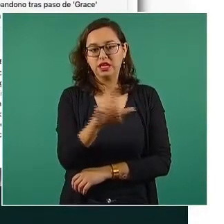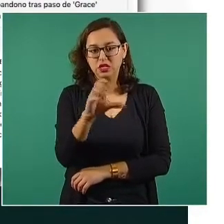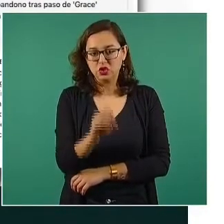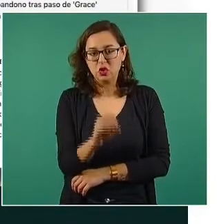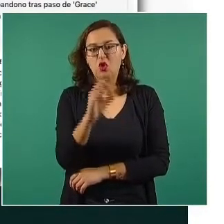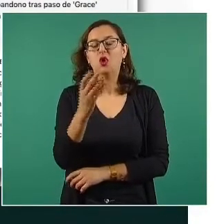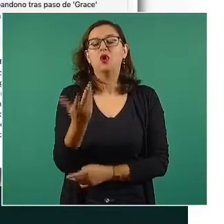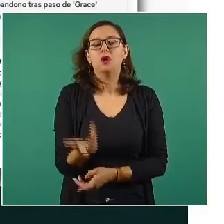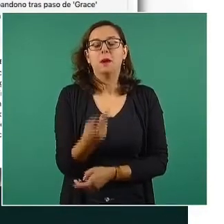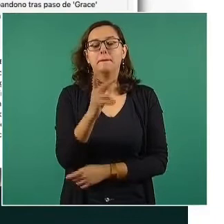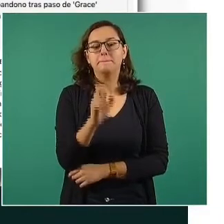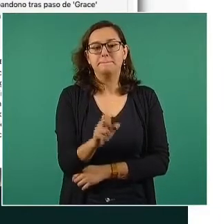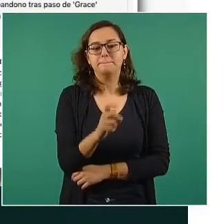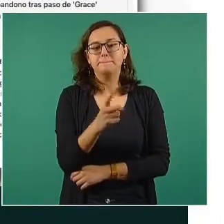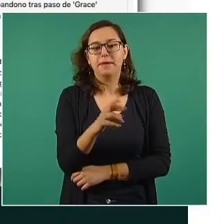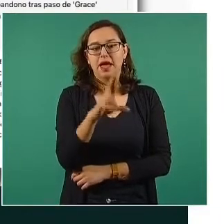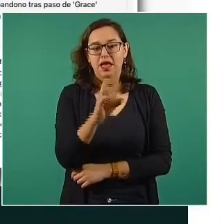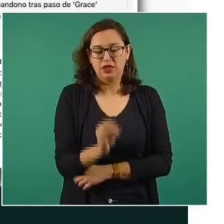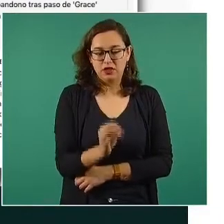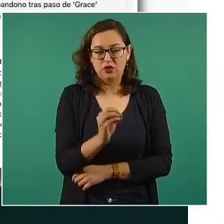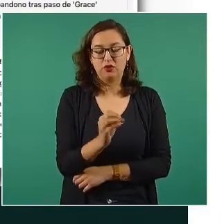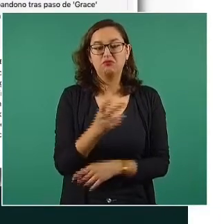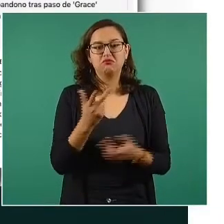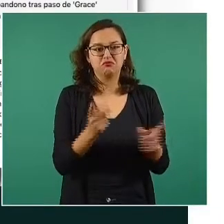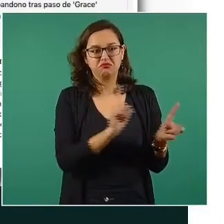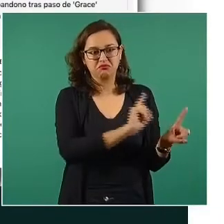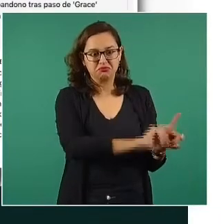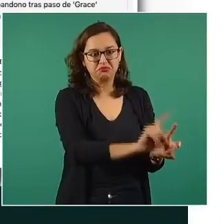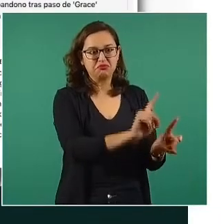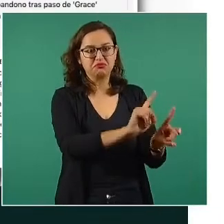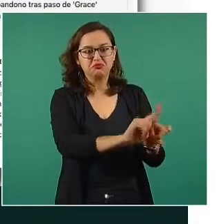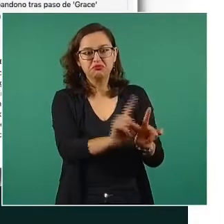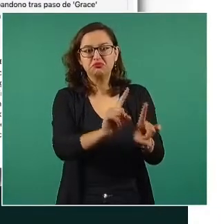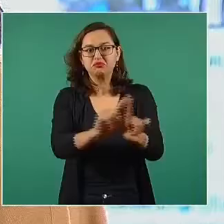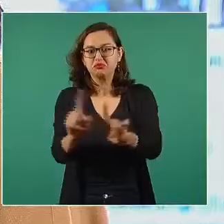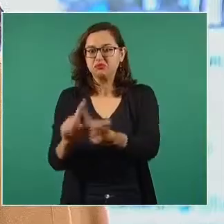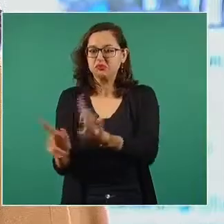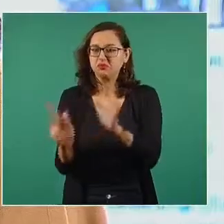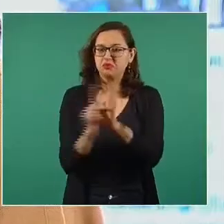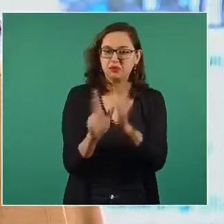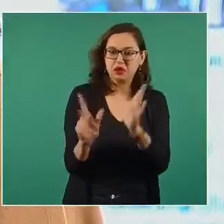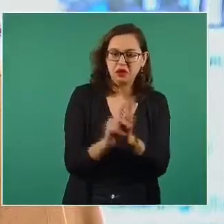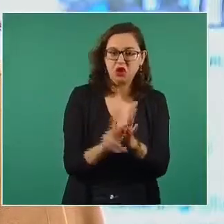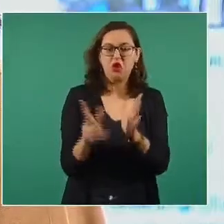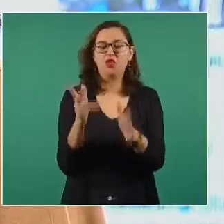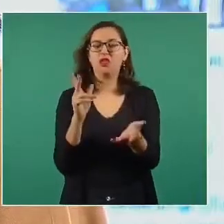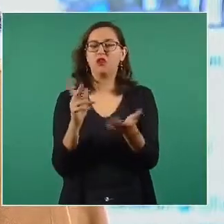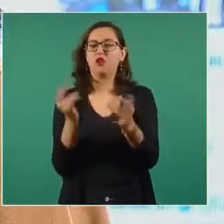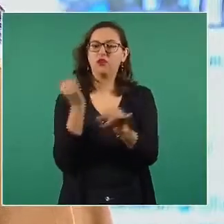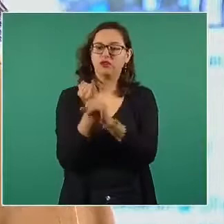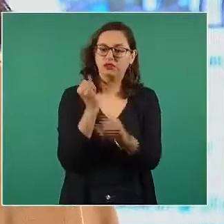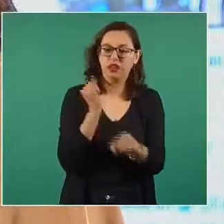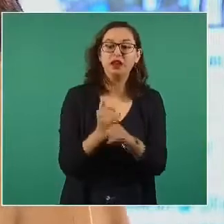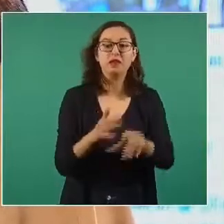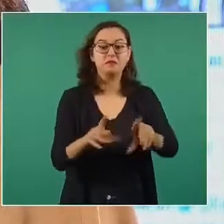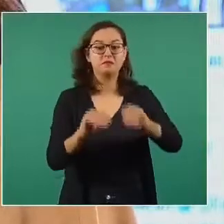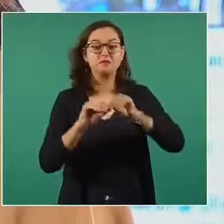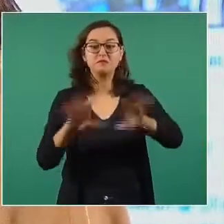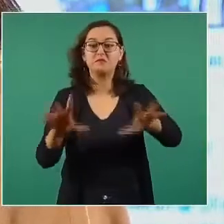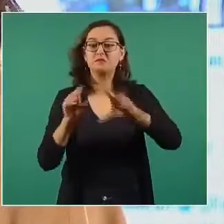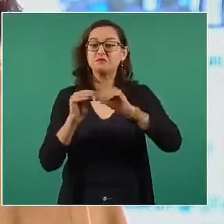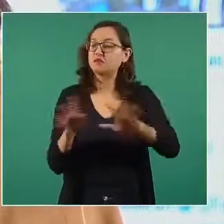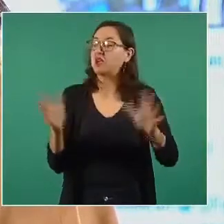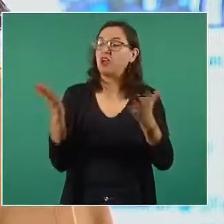Pedro Ferriz y Max Kaiser, que han utilizado diarios y redes sociales para acusar al gobierno con el pretexto de